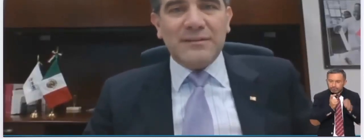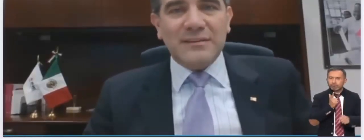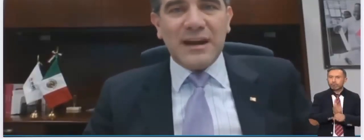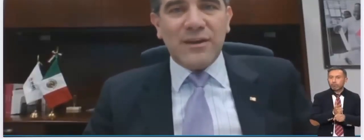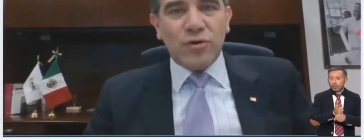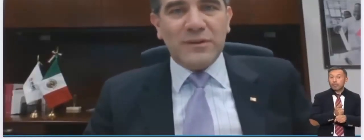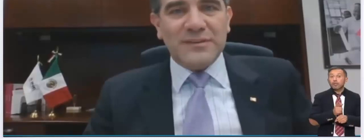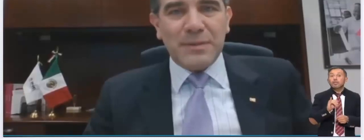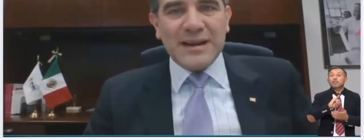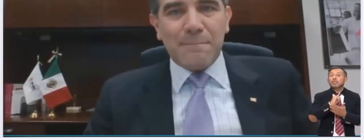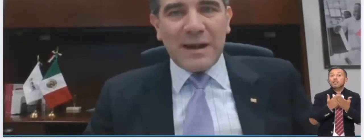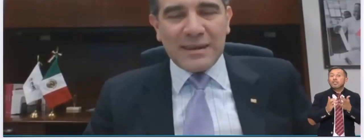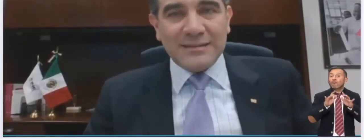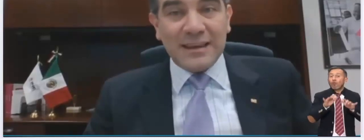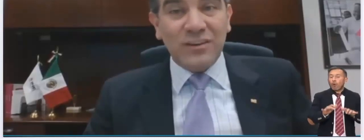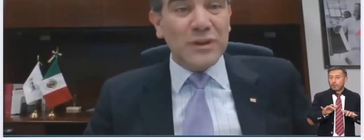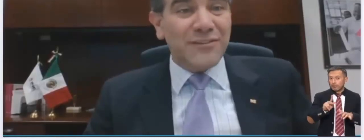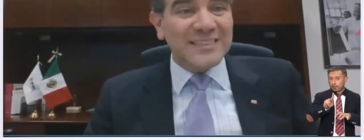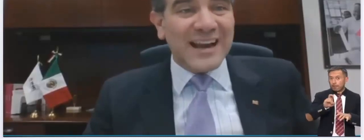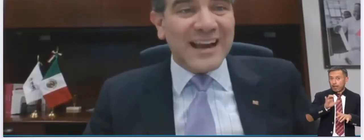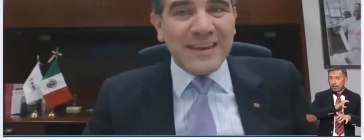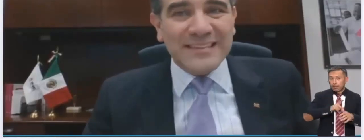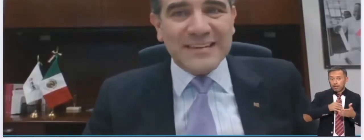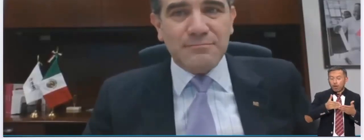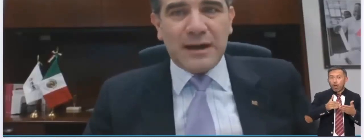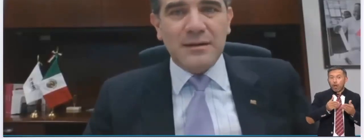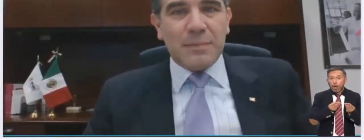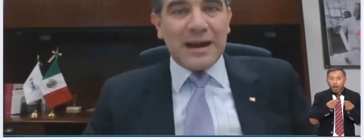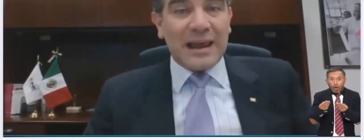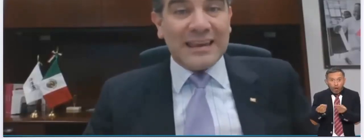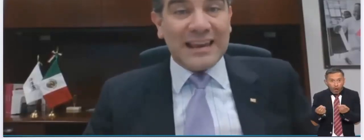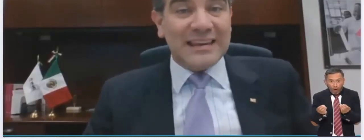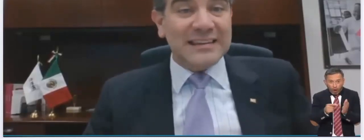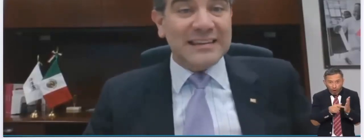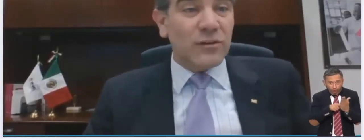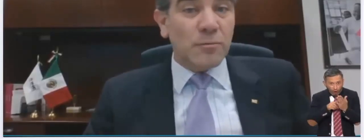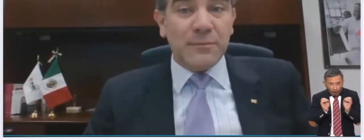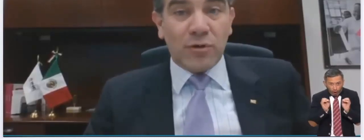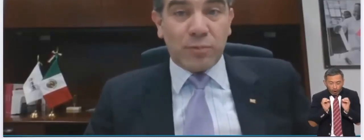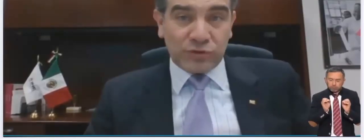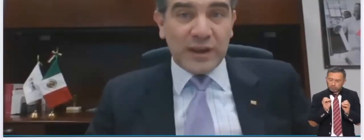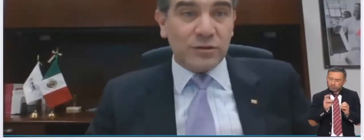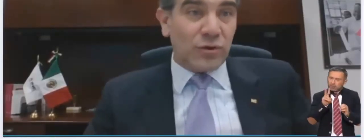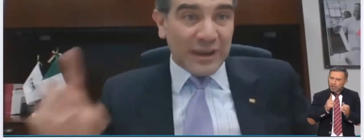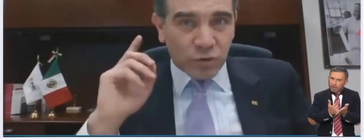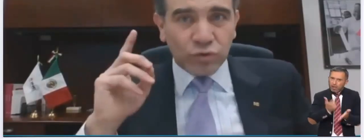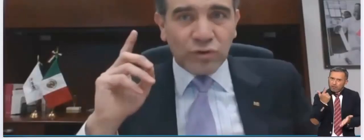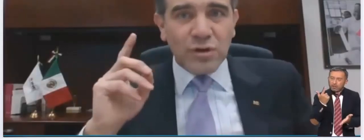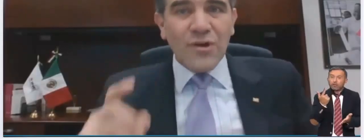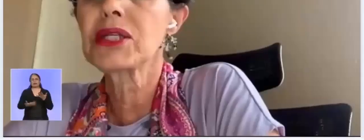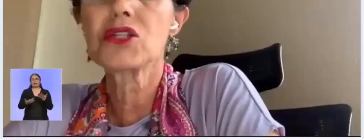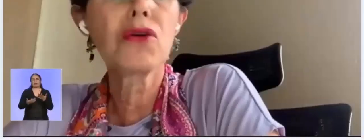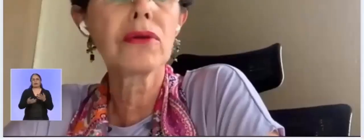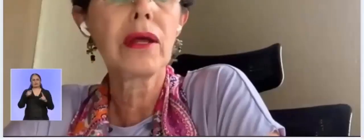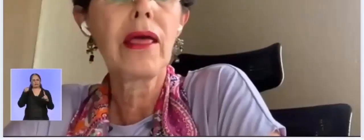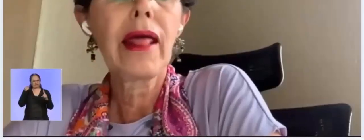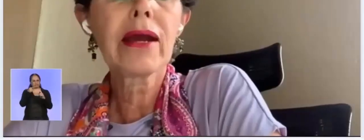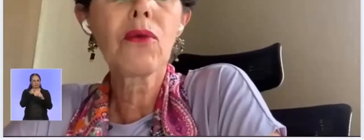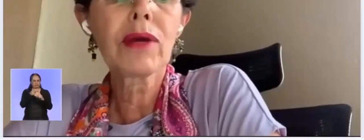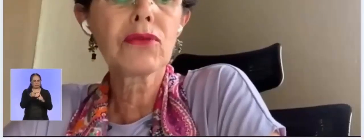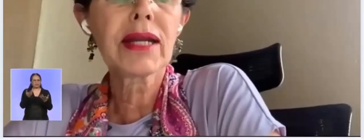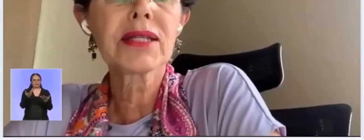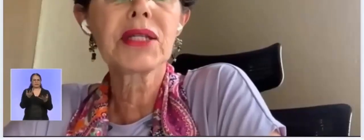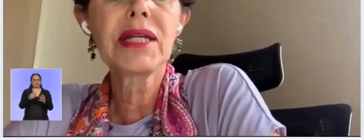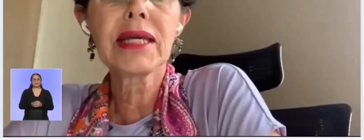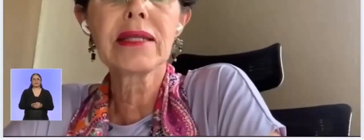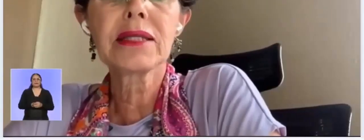diputaciones 300 selectas por mayoría relativa y 200 por representar proporcional te propone que por este